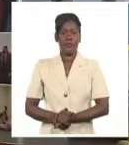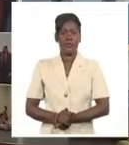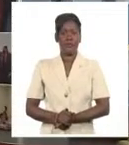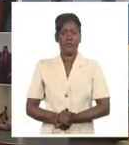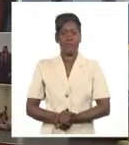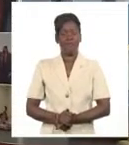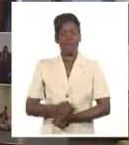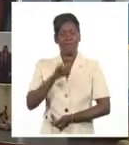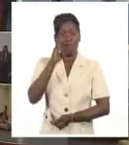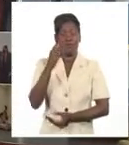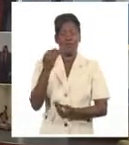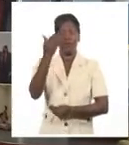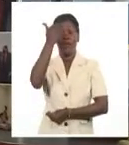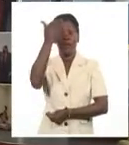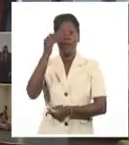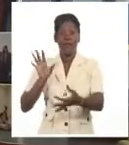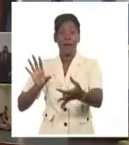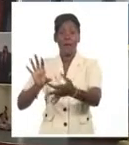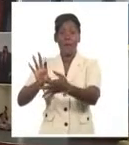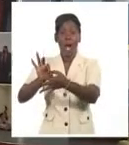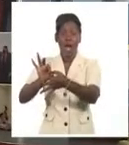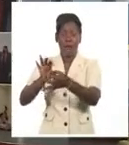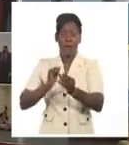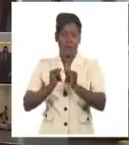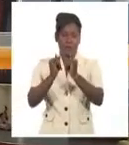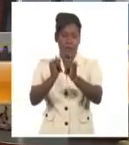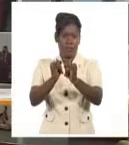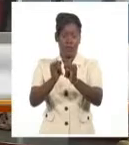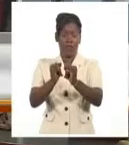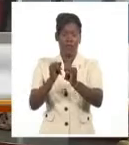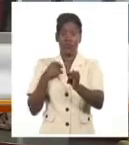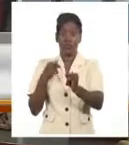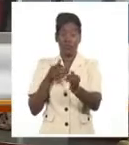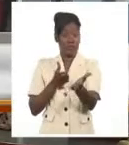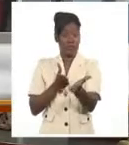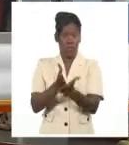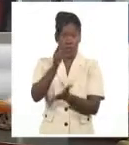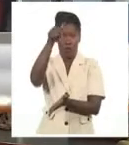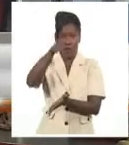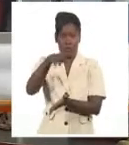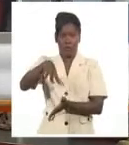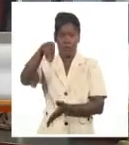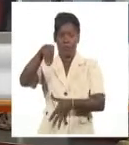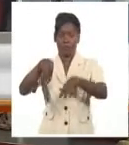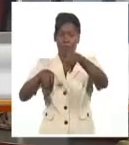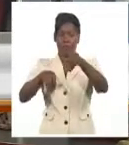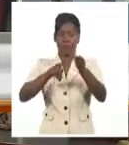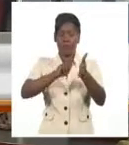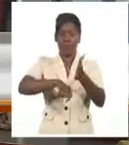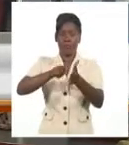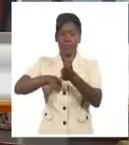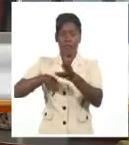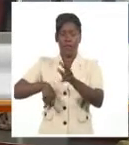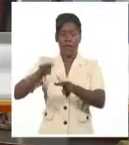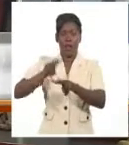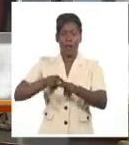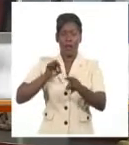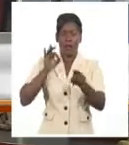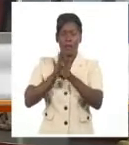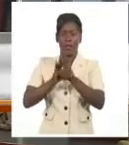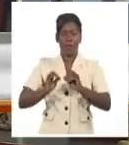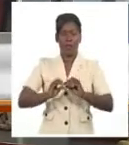sí muchísimas gracias por hacer posible este contacto informativo directamente desde el palacio de convenciones de la habana donde inició en la mañana de hoy